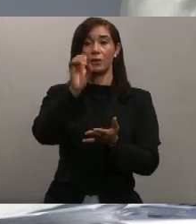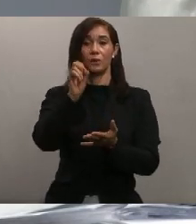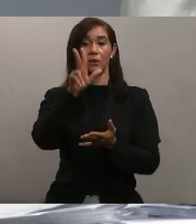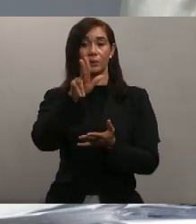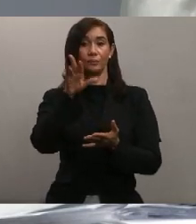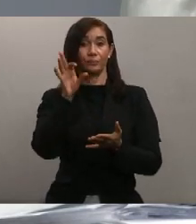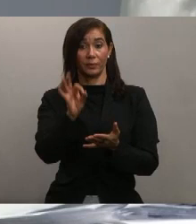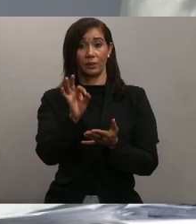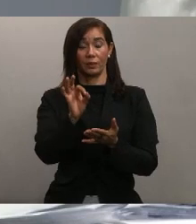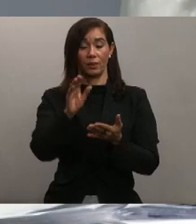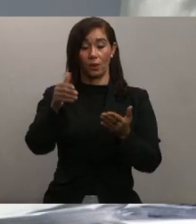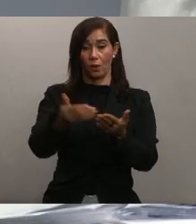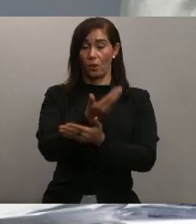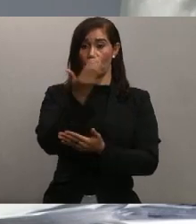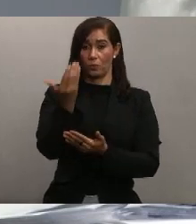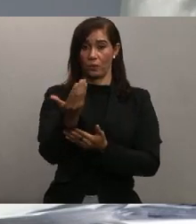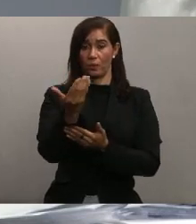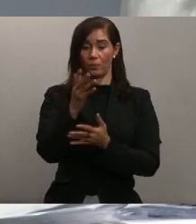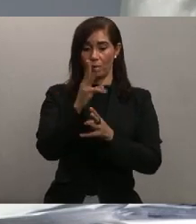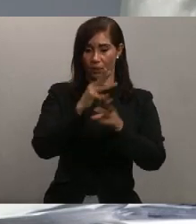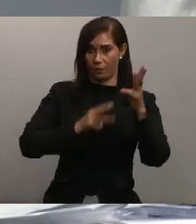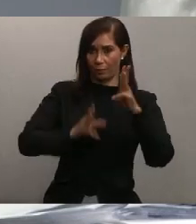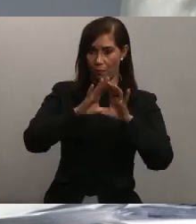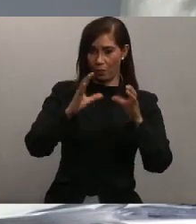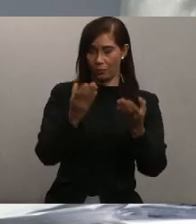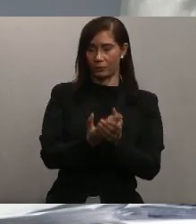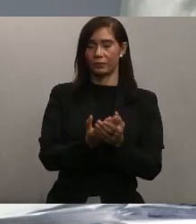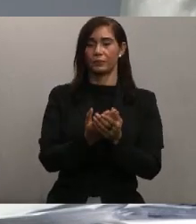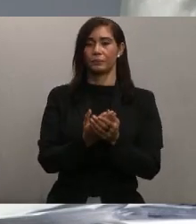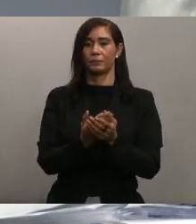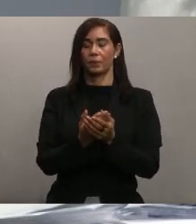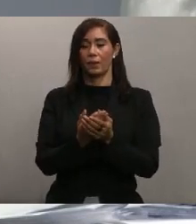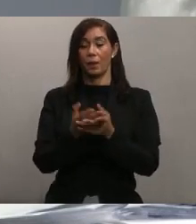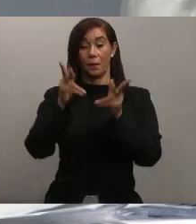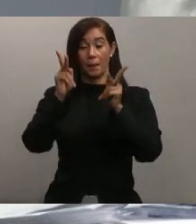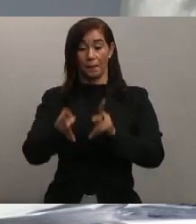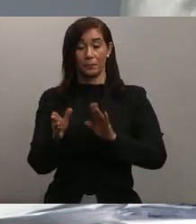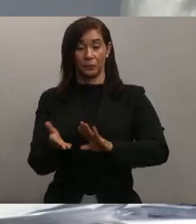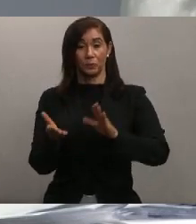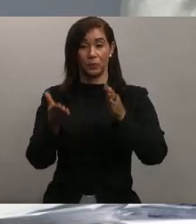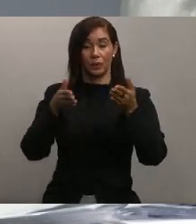71.839 fueron casos nuevos. El número de defunciones,